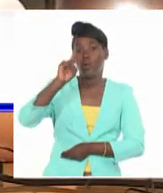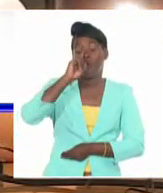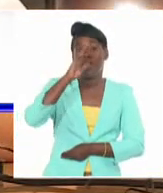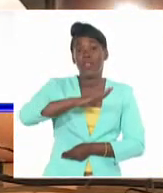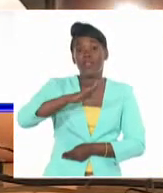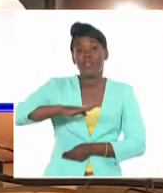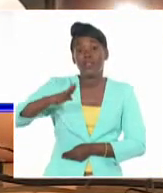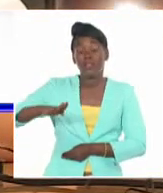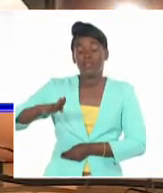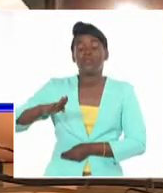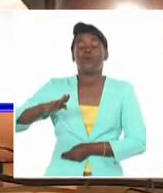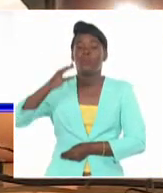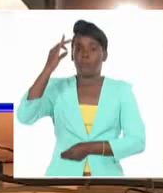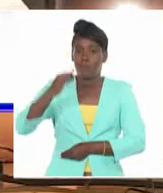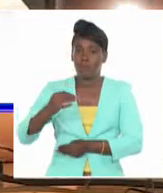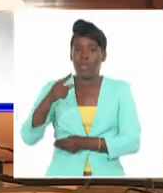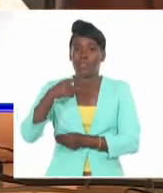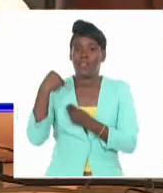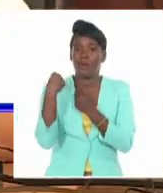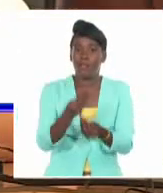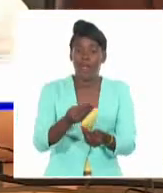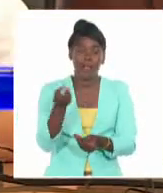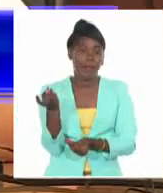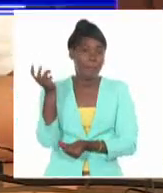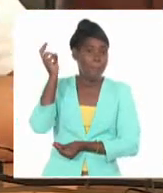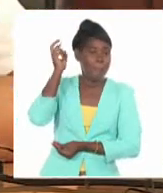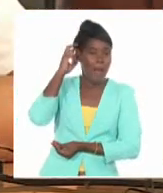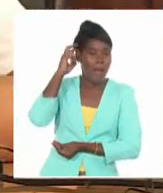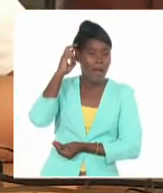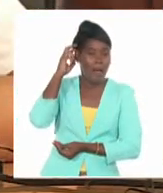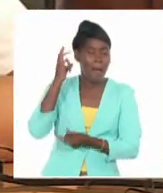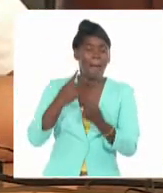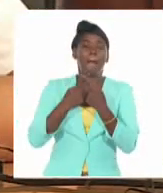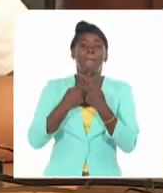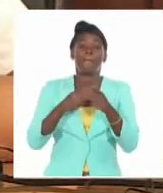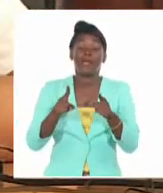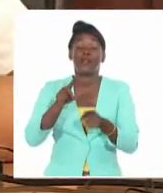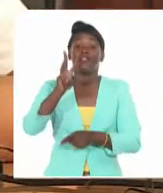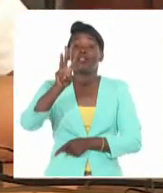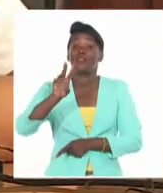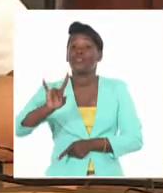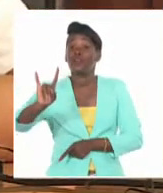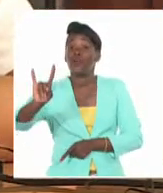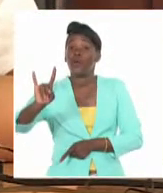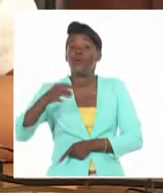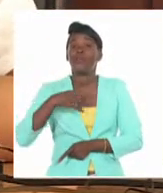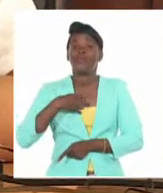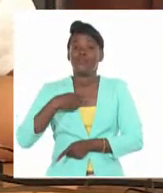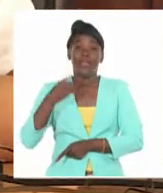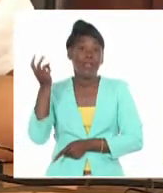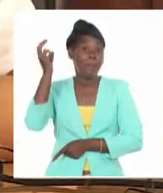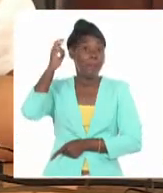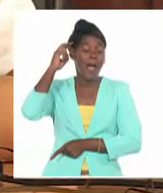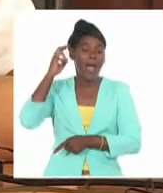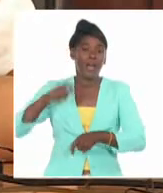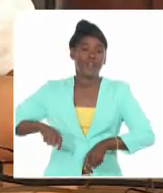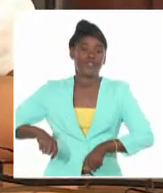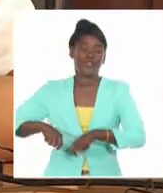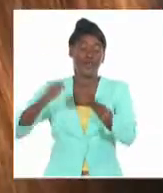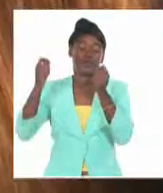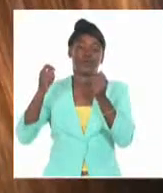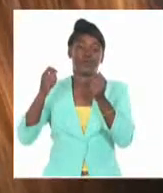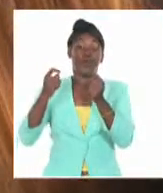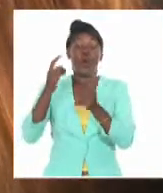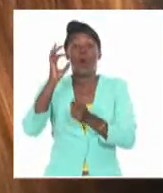sido favorecidos con implante coclear. De ellos, 39 tienen el molde roto o carencia de